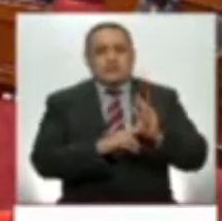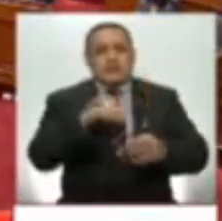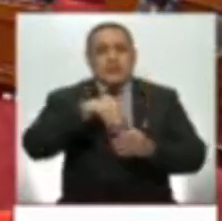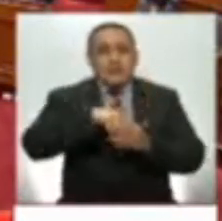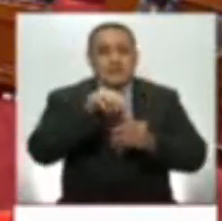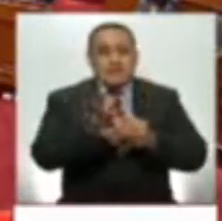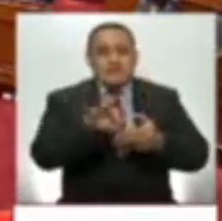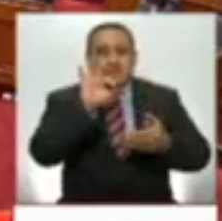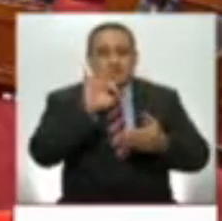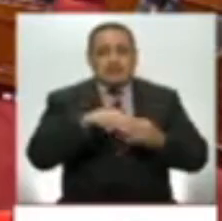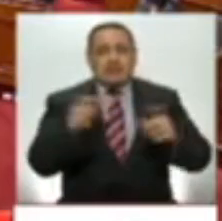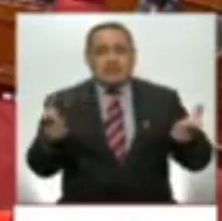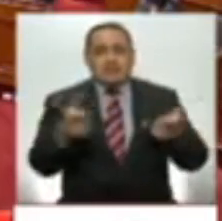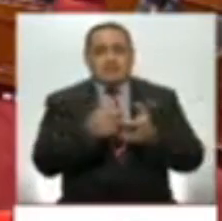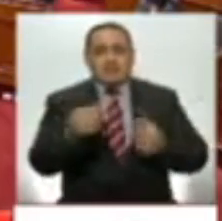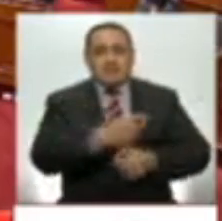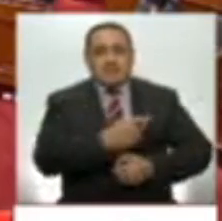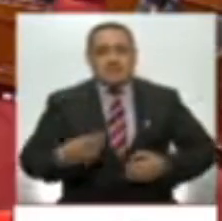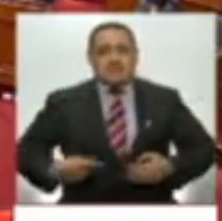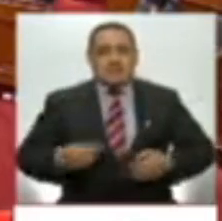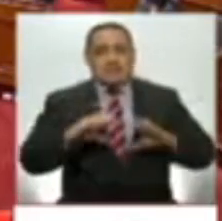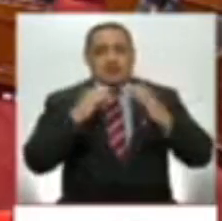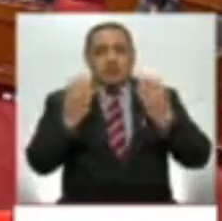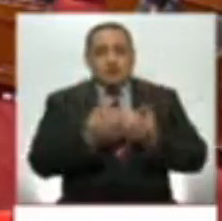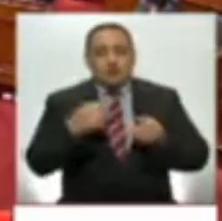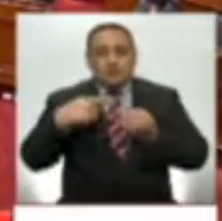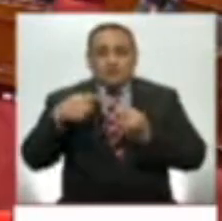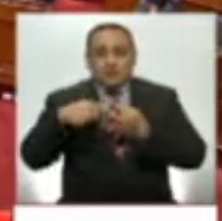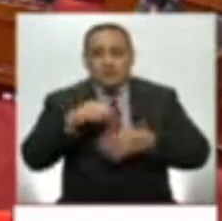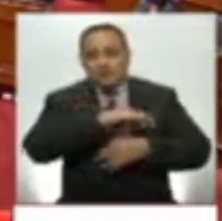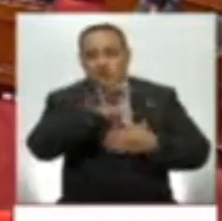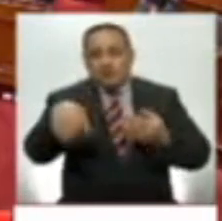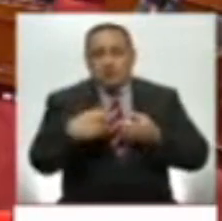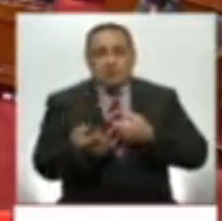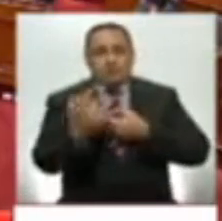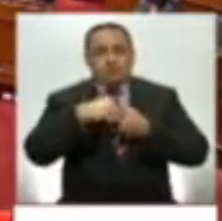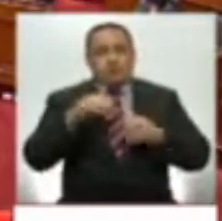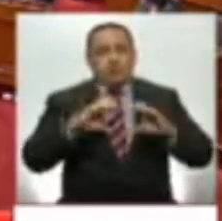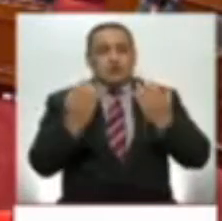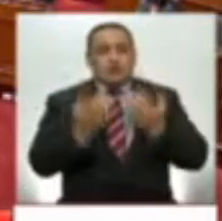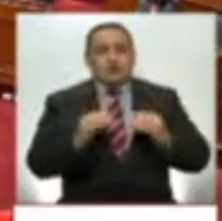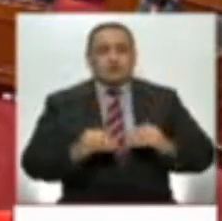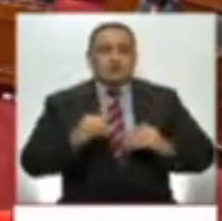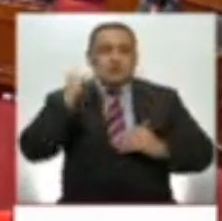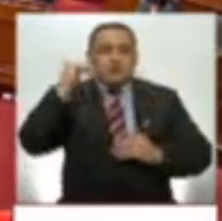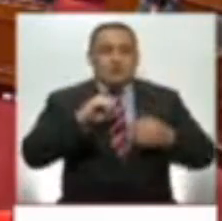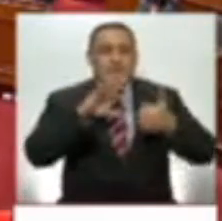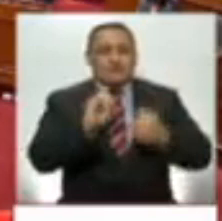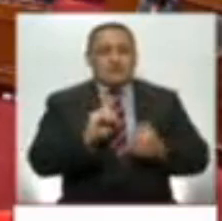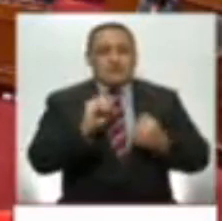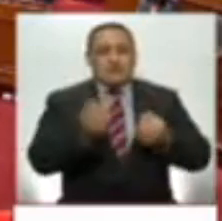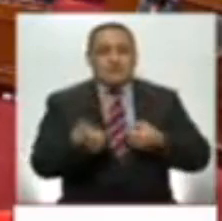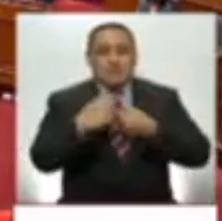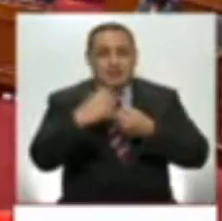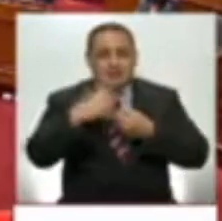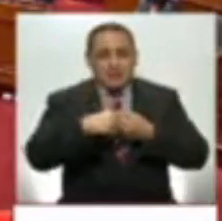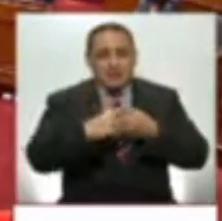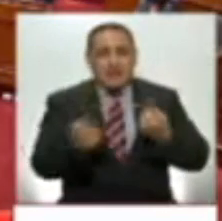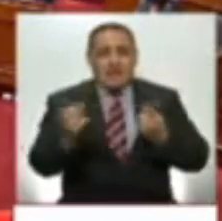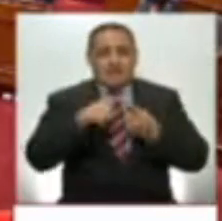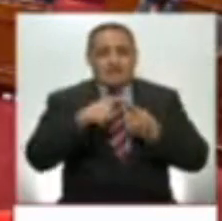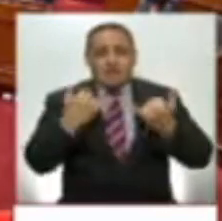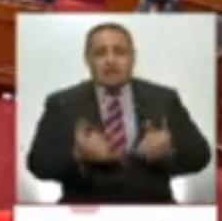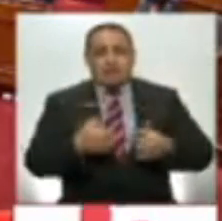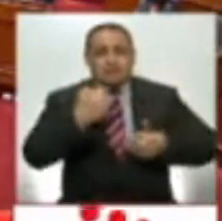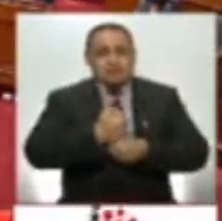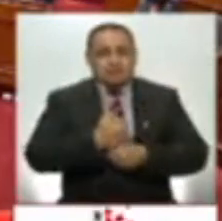Elegida e incorporada la mesa directiva del Congreso e incorporados los demás congresistas o el número de ellos superior a 60 incorporados hasta la fecha